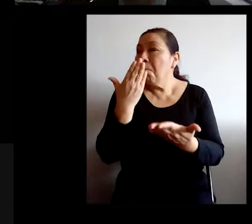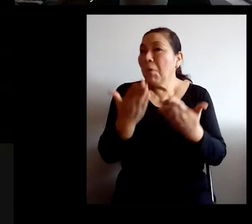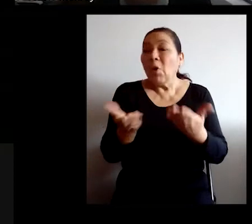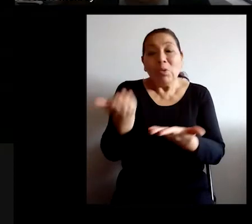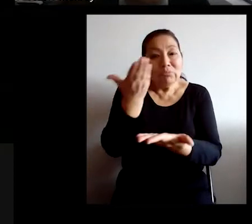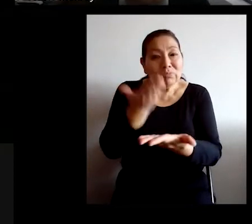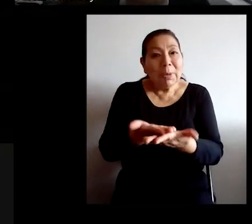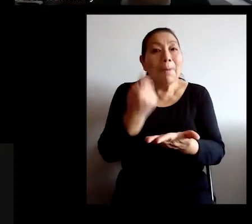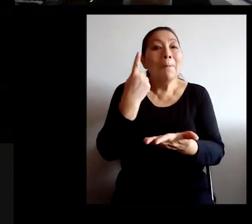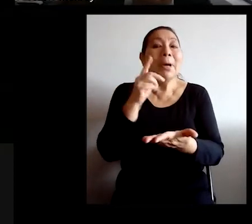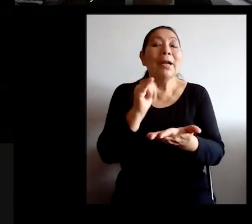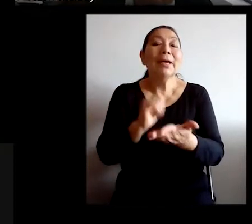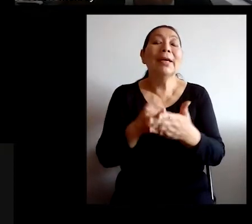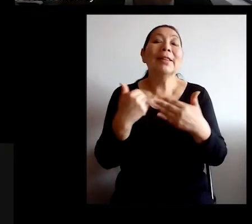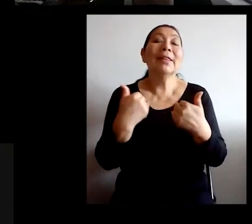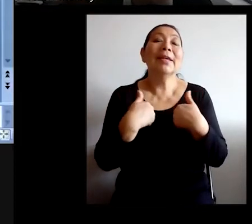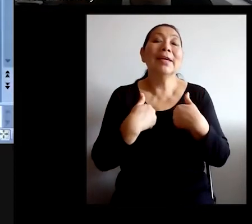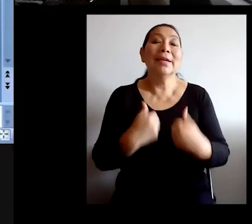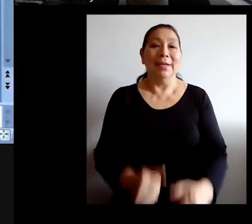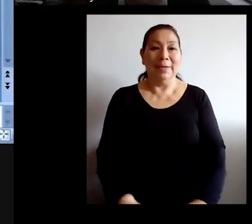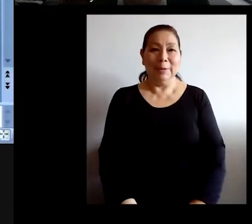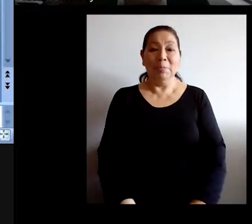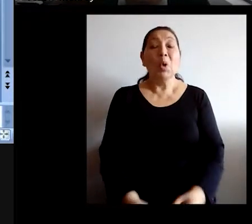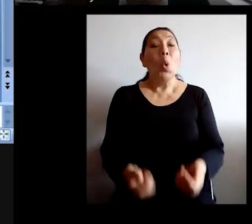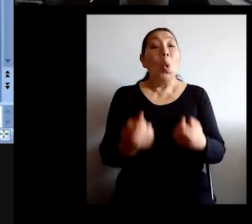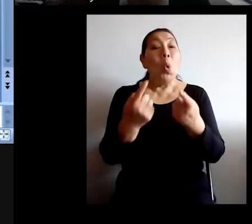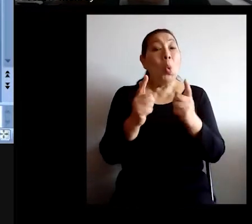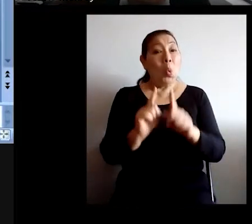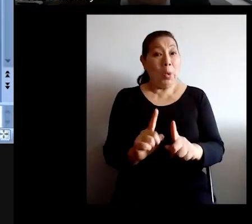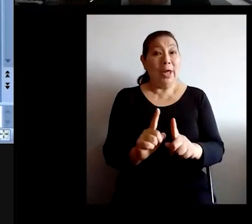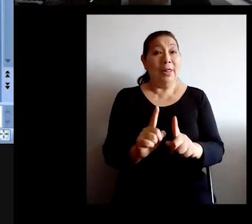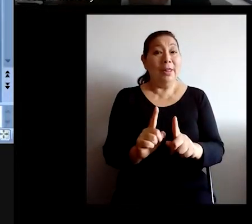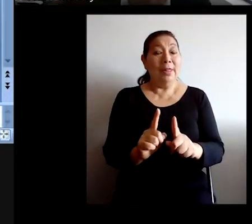La acumulación sirve para evitar eso. Cuando